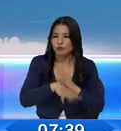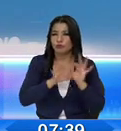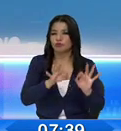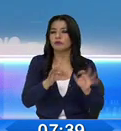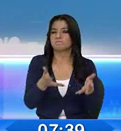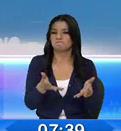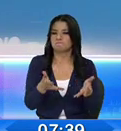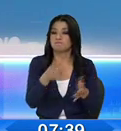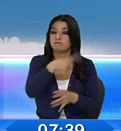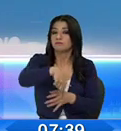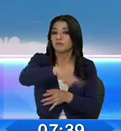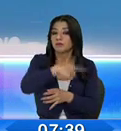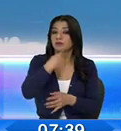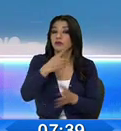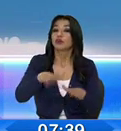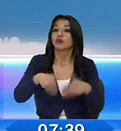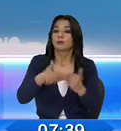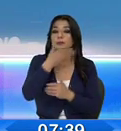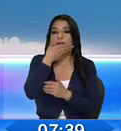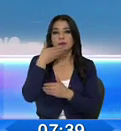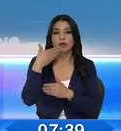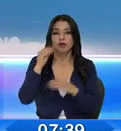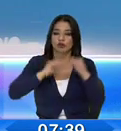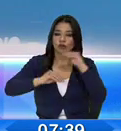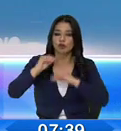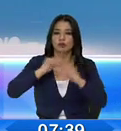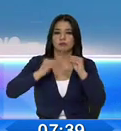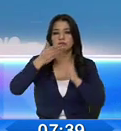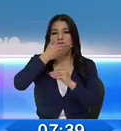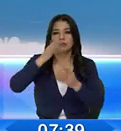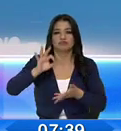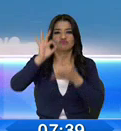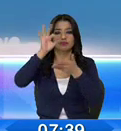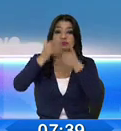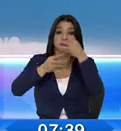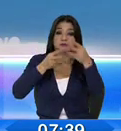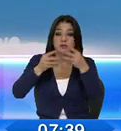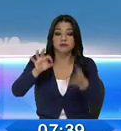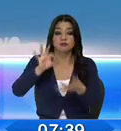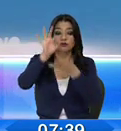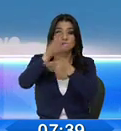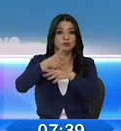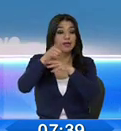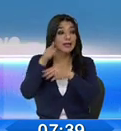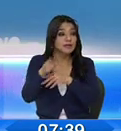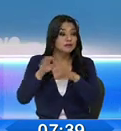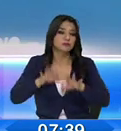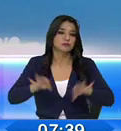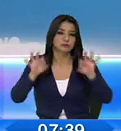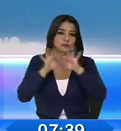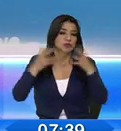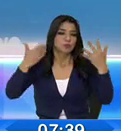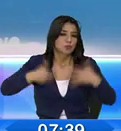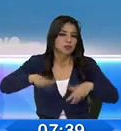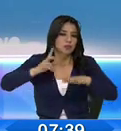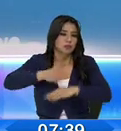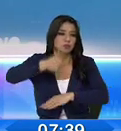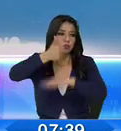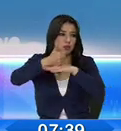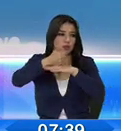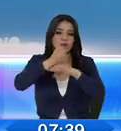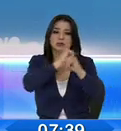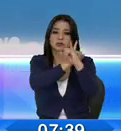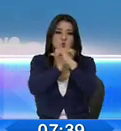fondo es cómo mejorar transparentar los procesos de designación de autoridades independientemente de qué institución